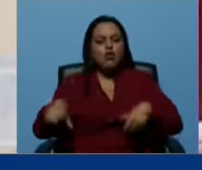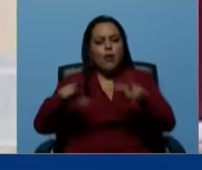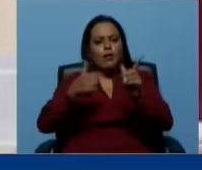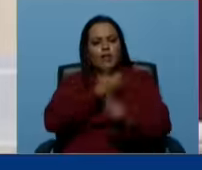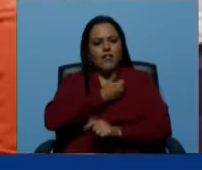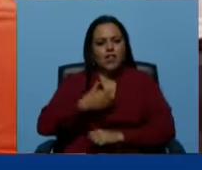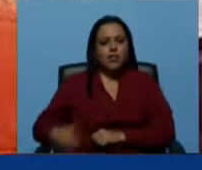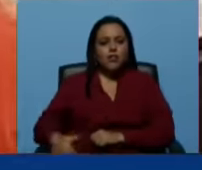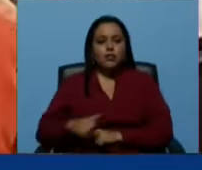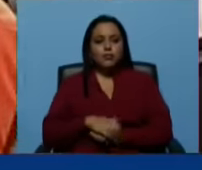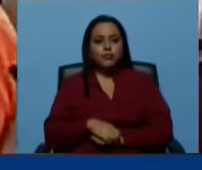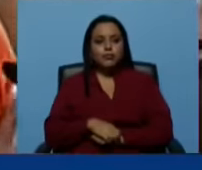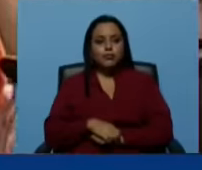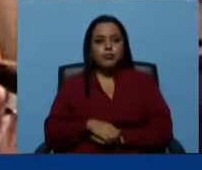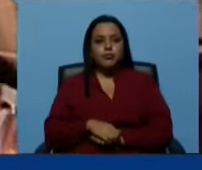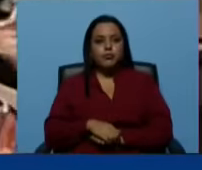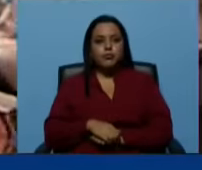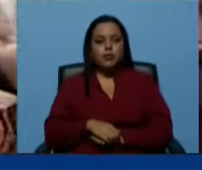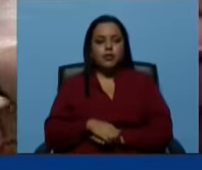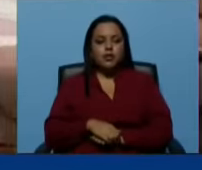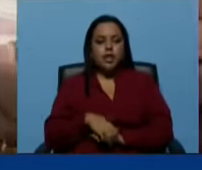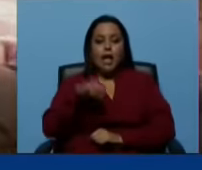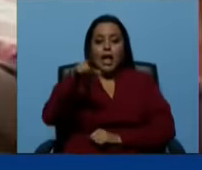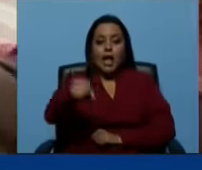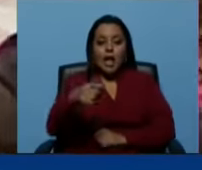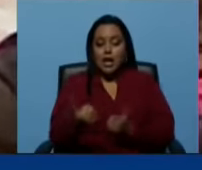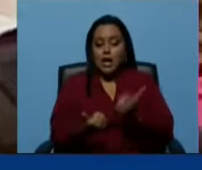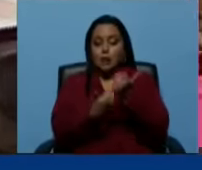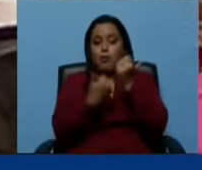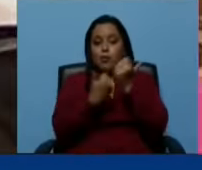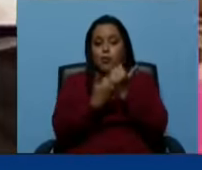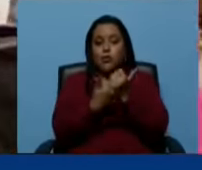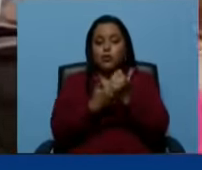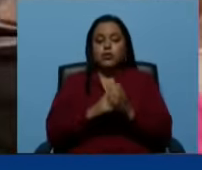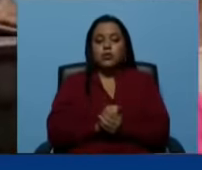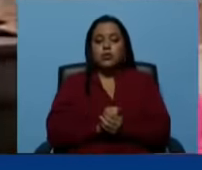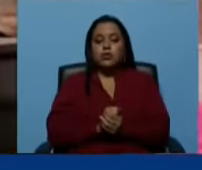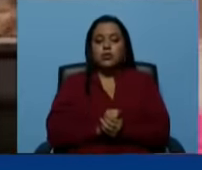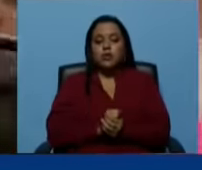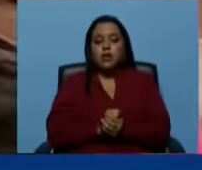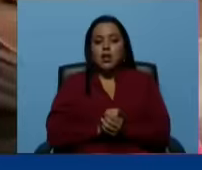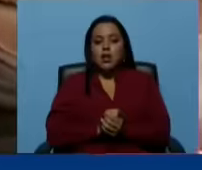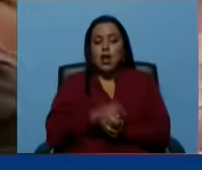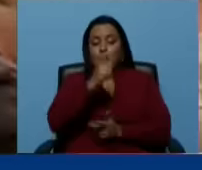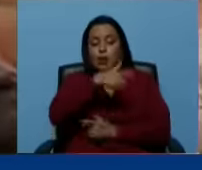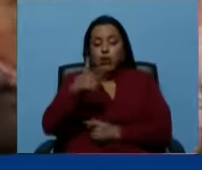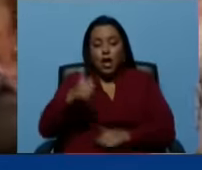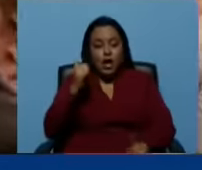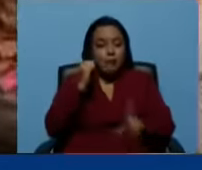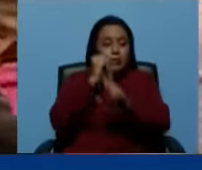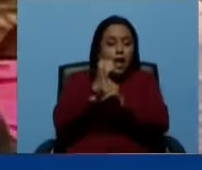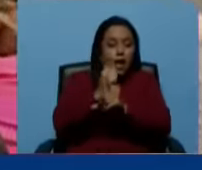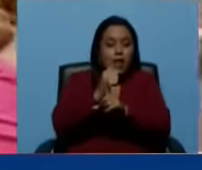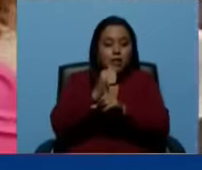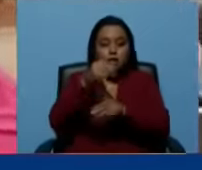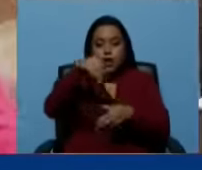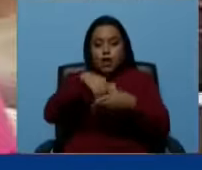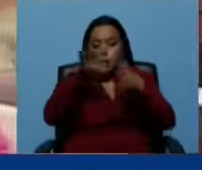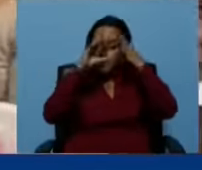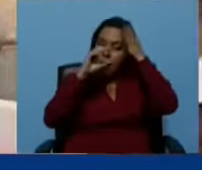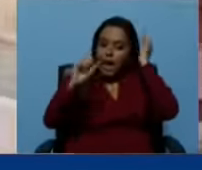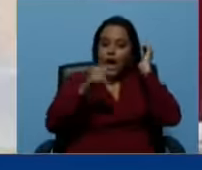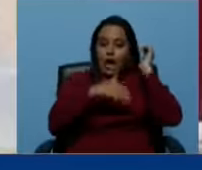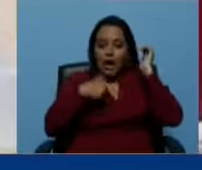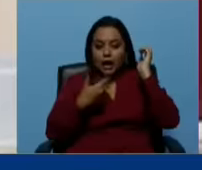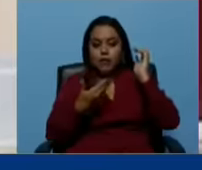la tapadera diplomática en la embajada de Venezuela en El Salvador para los criminales que salían de la embajada a matar y después de